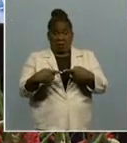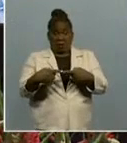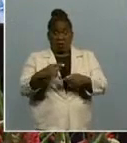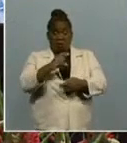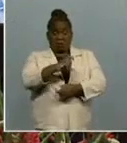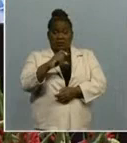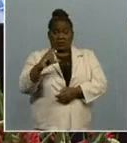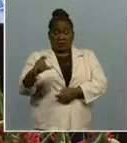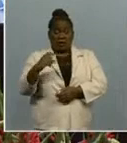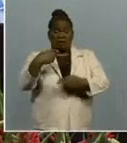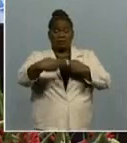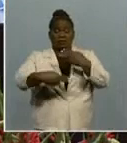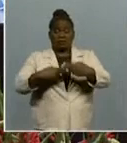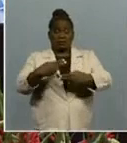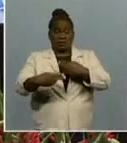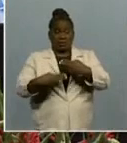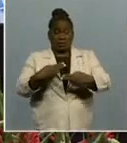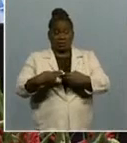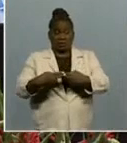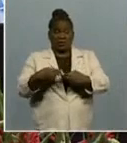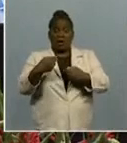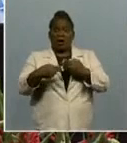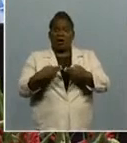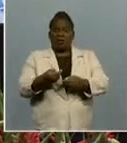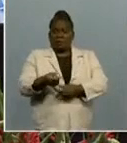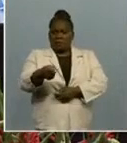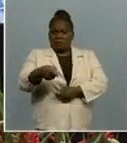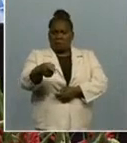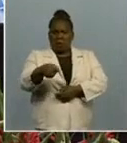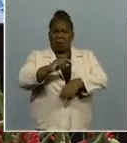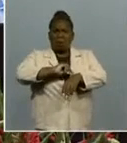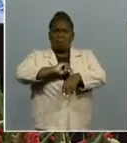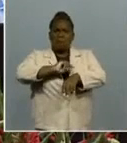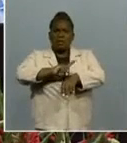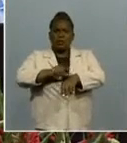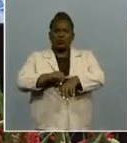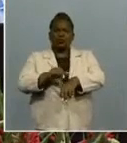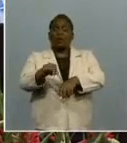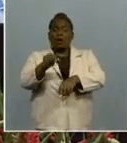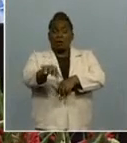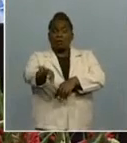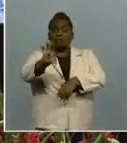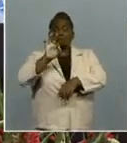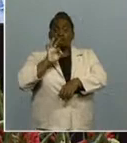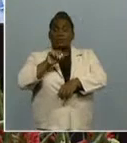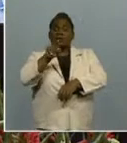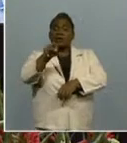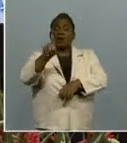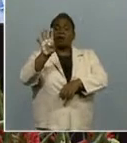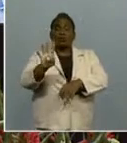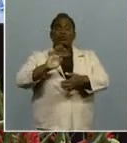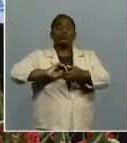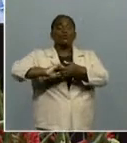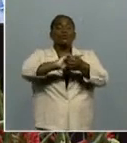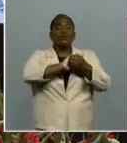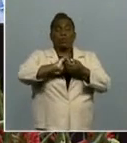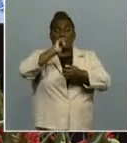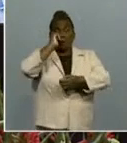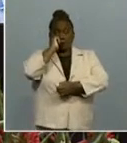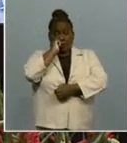efectuado hace pocos minutos fueron elegidos 14 compañeros